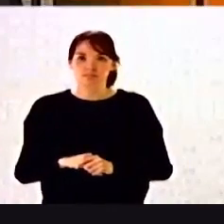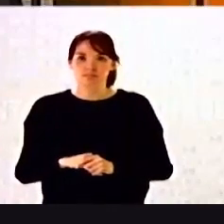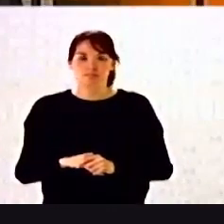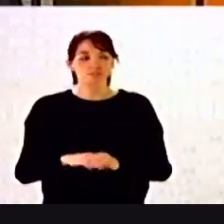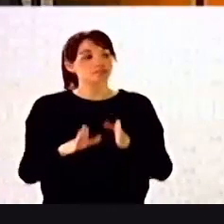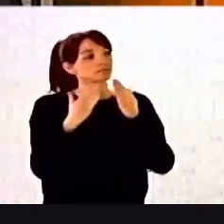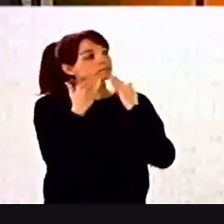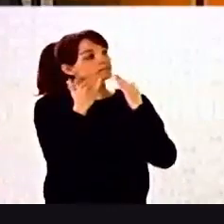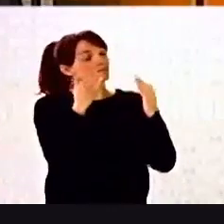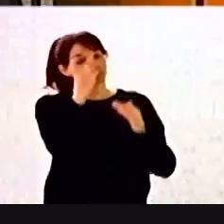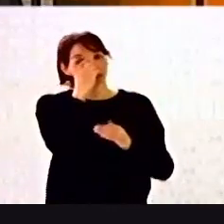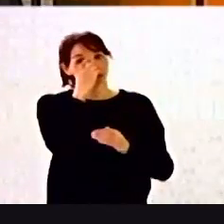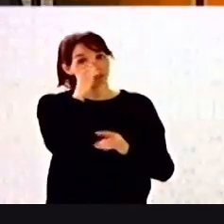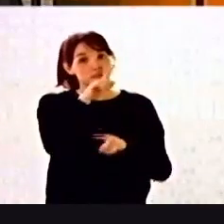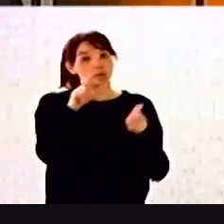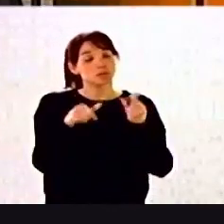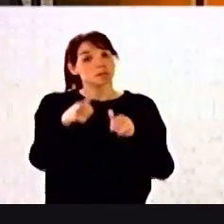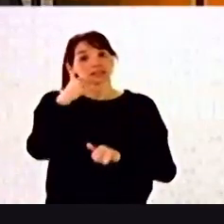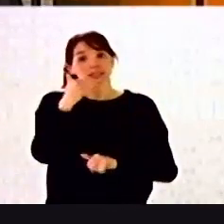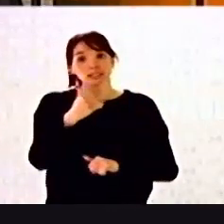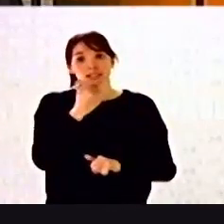Gracias, Inmaculada. ¿Alguna pregunta más?